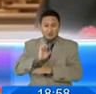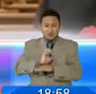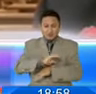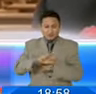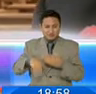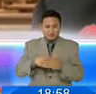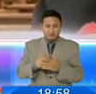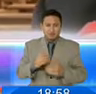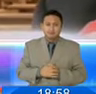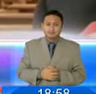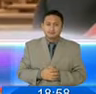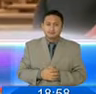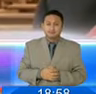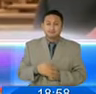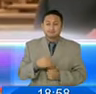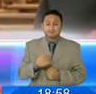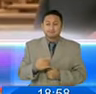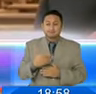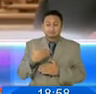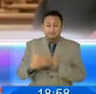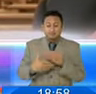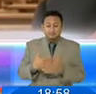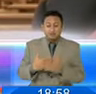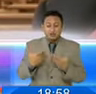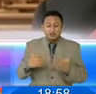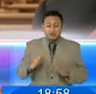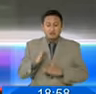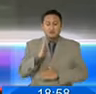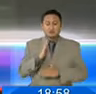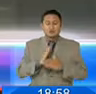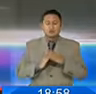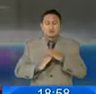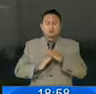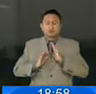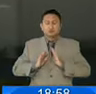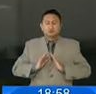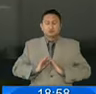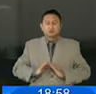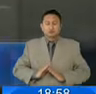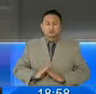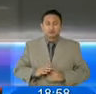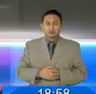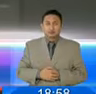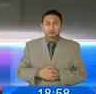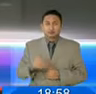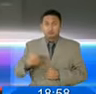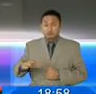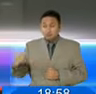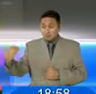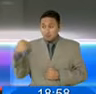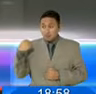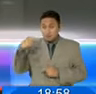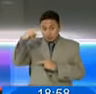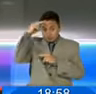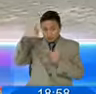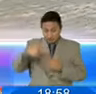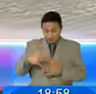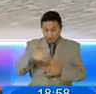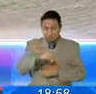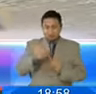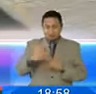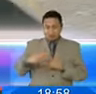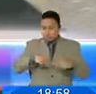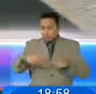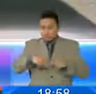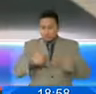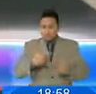y Fueron momentos de mucha paz de mucha tranquilidad tras la noticia en la casa sacerdotal Hubo mucho movimiento cerca